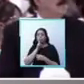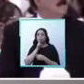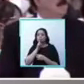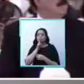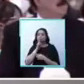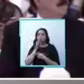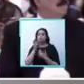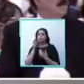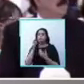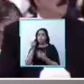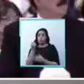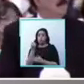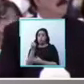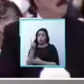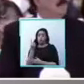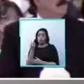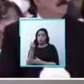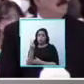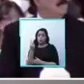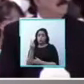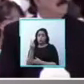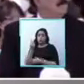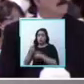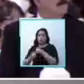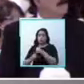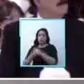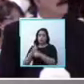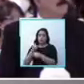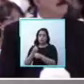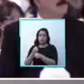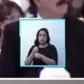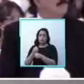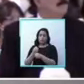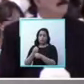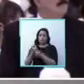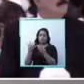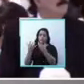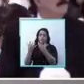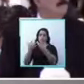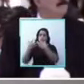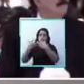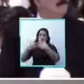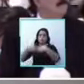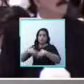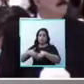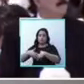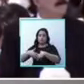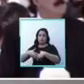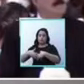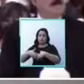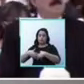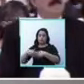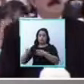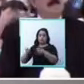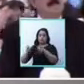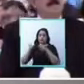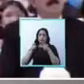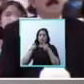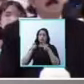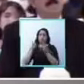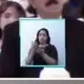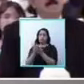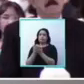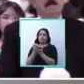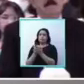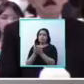de dependencia económica. Hemos visto mejoría los hondureños de esa república bananera de los años 20, de los años 30,